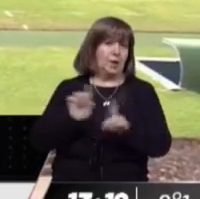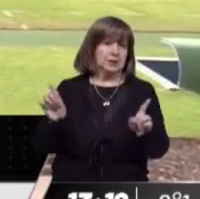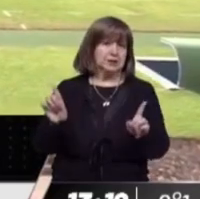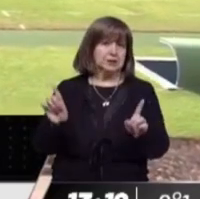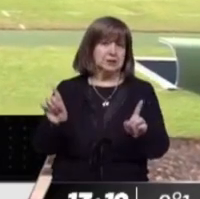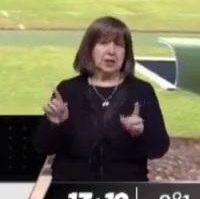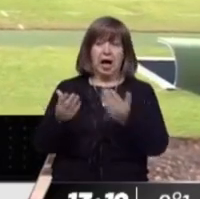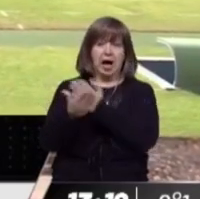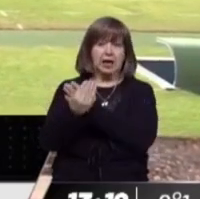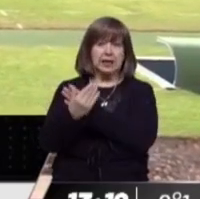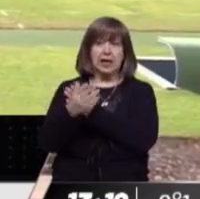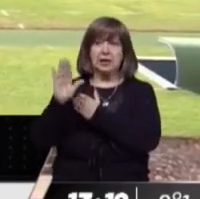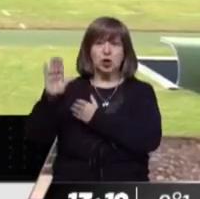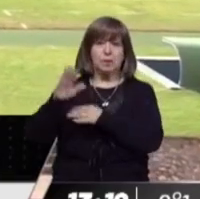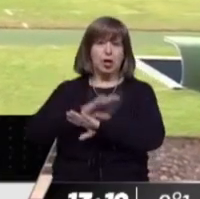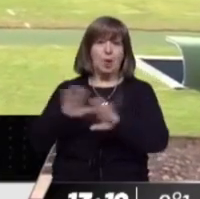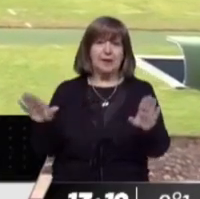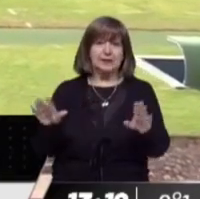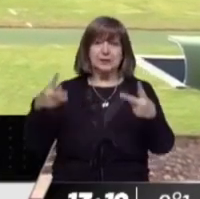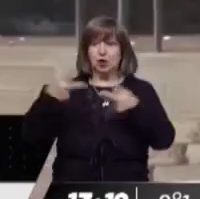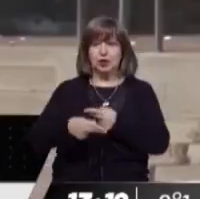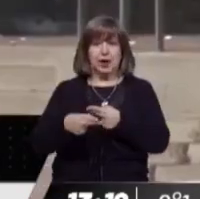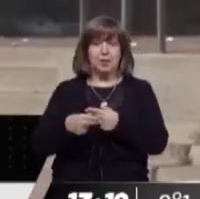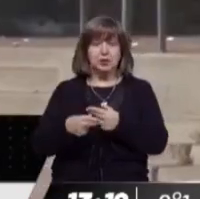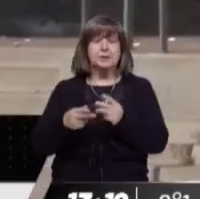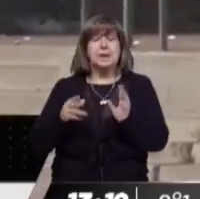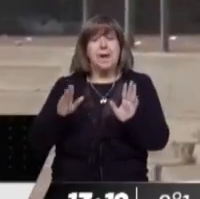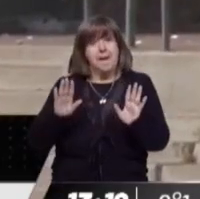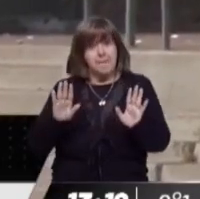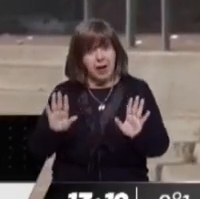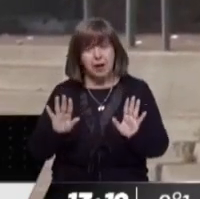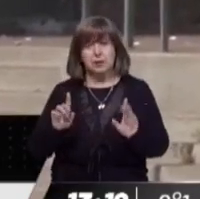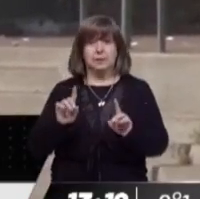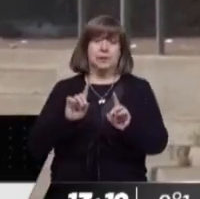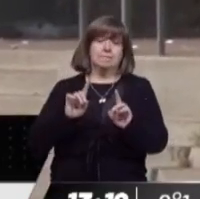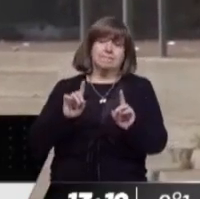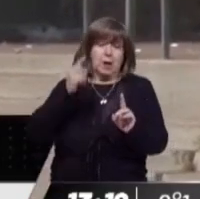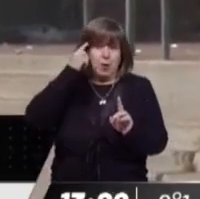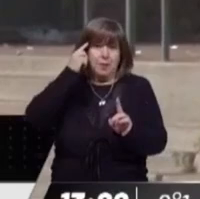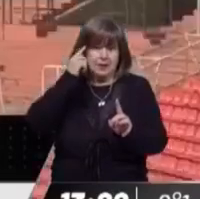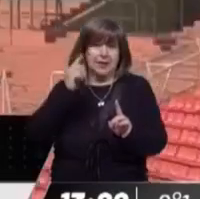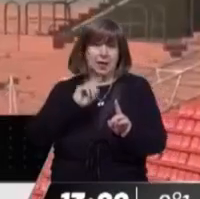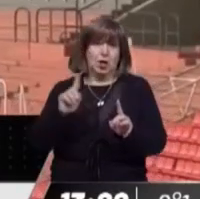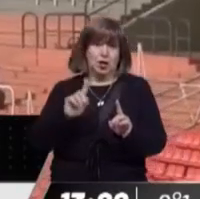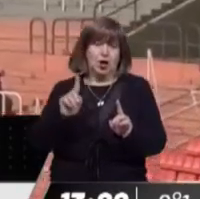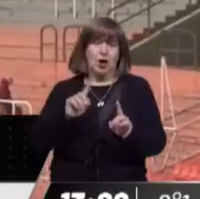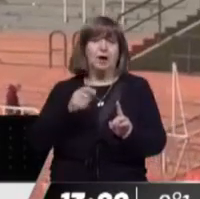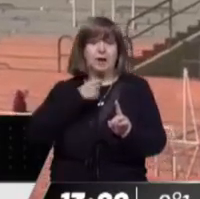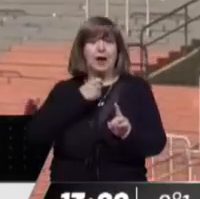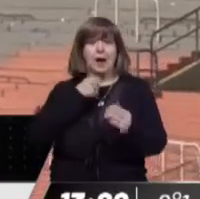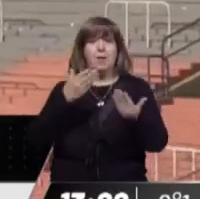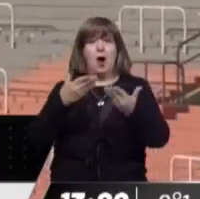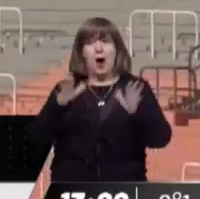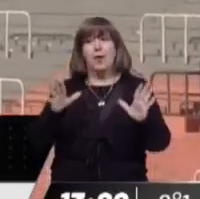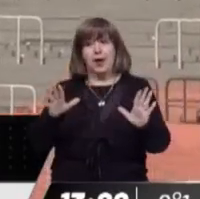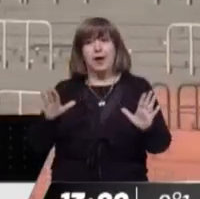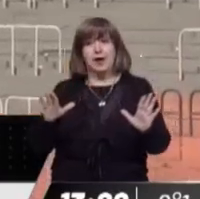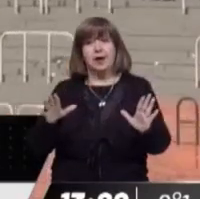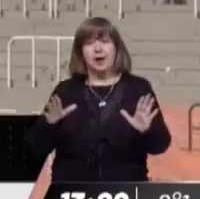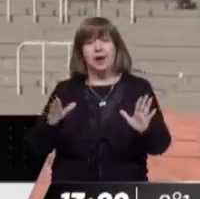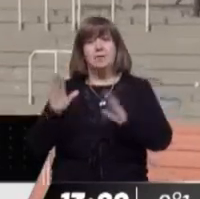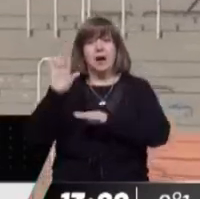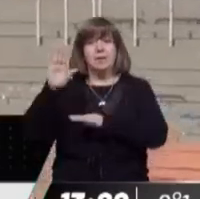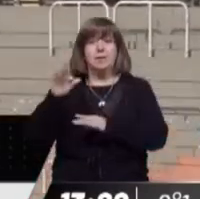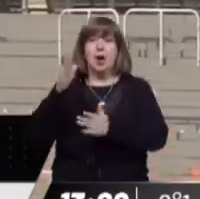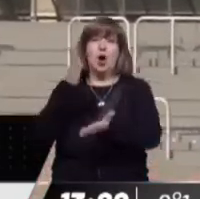de no alquilarlo más Cruz Pero bueno vamos a trabajar para para que no haya ningún problema en el próximo partido Pero esto no tiene que